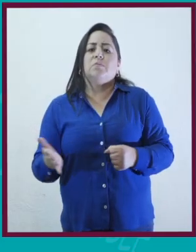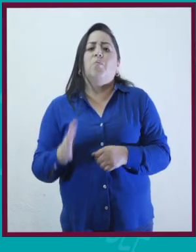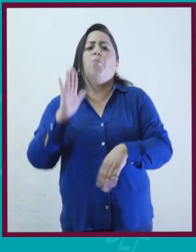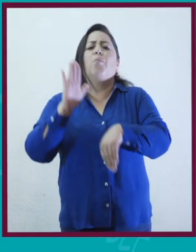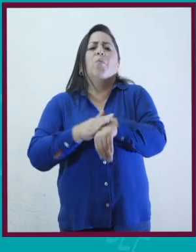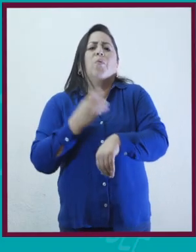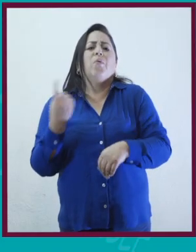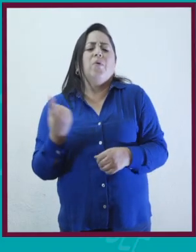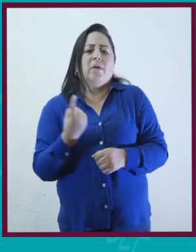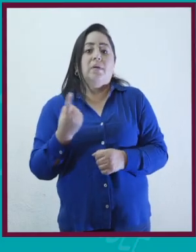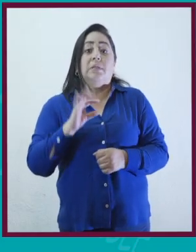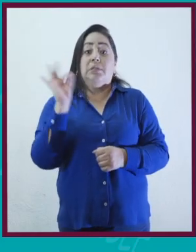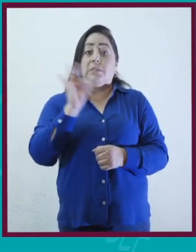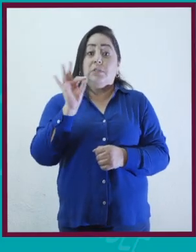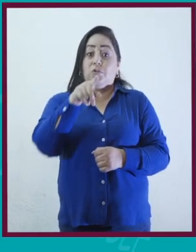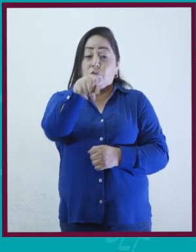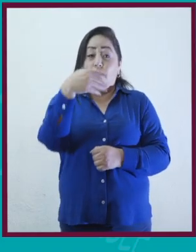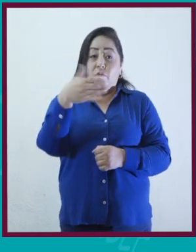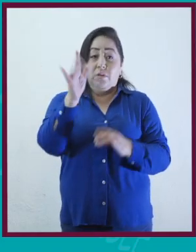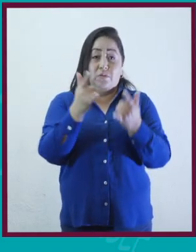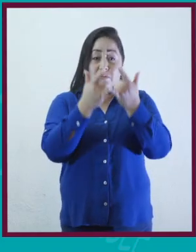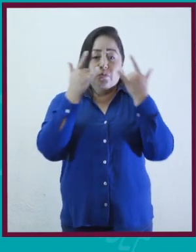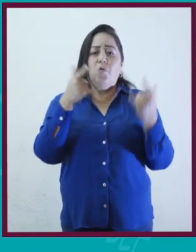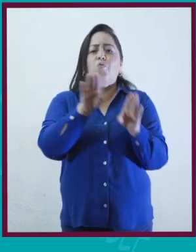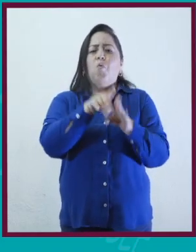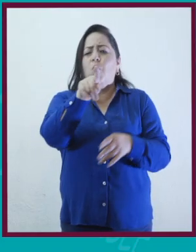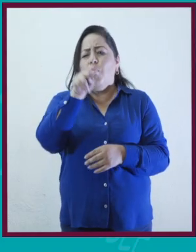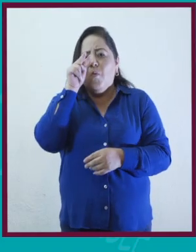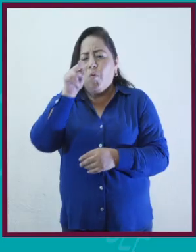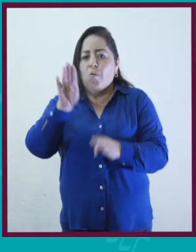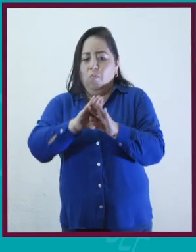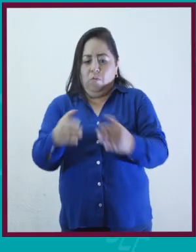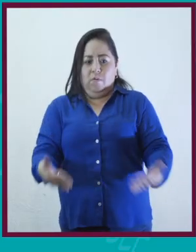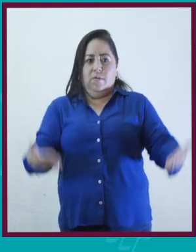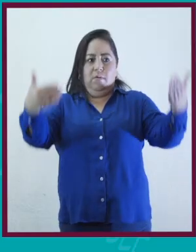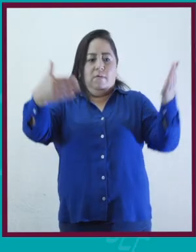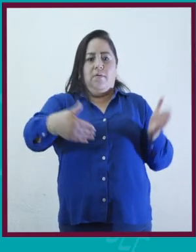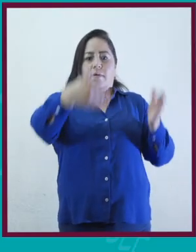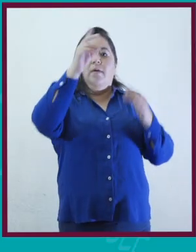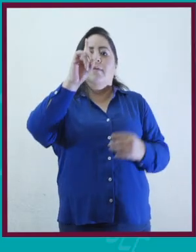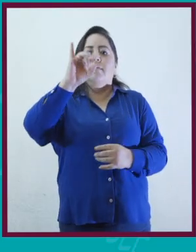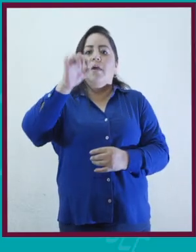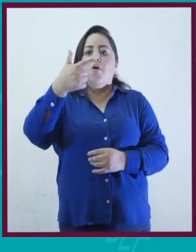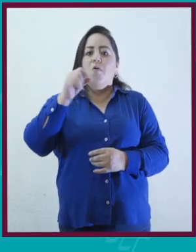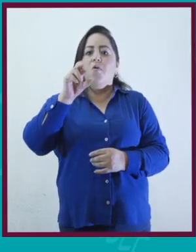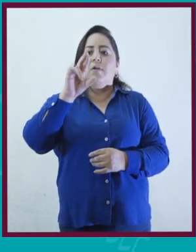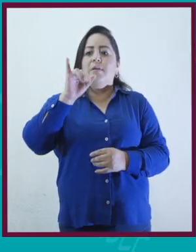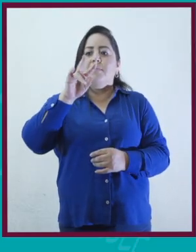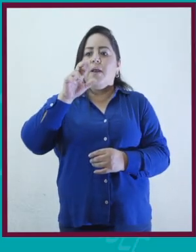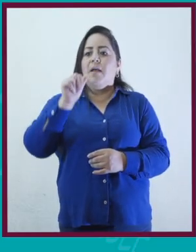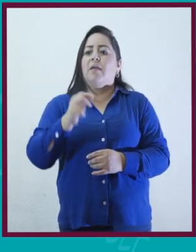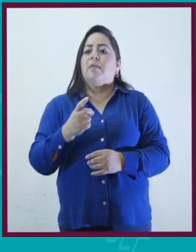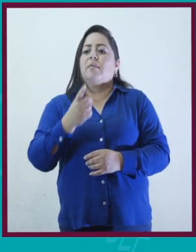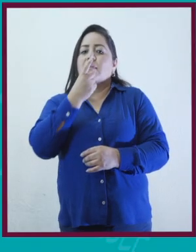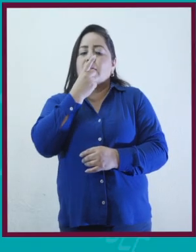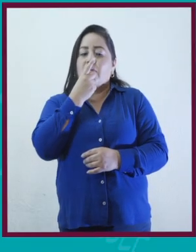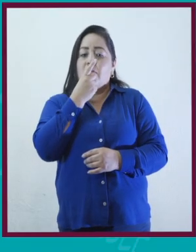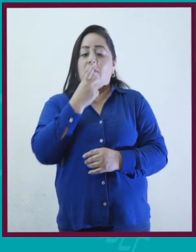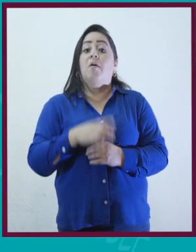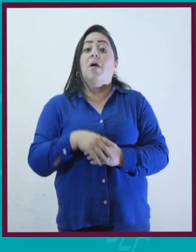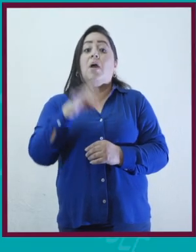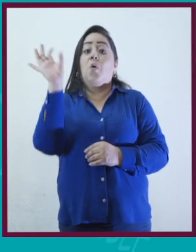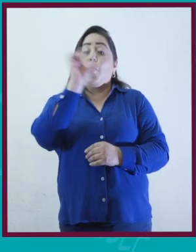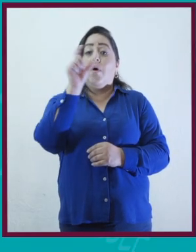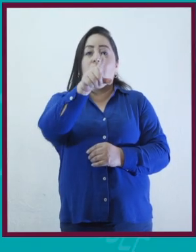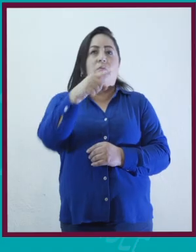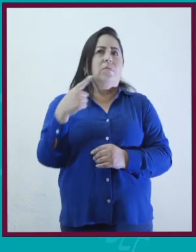¿Por qué? Si fueras historiador, ¿cómo observarías un mural de Diego Rivera? ¿En qué te fijarías? Ahora,